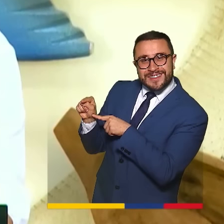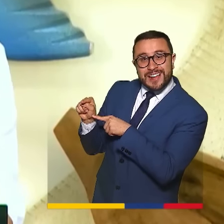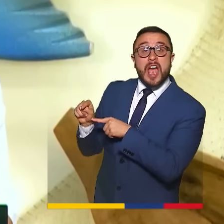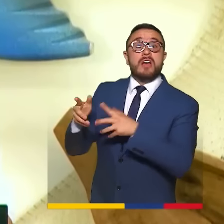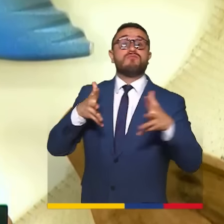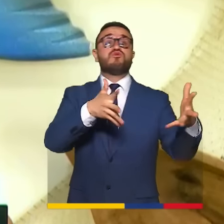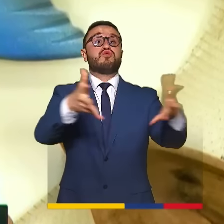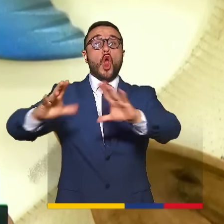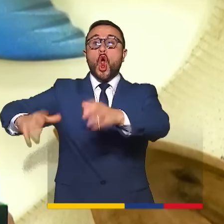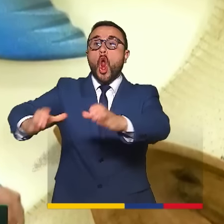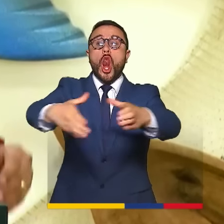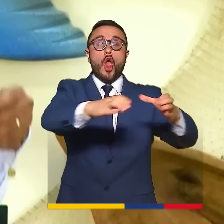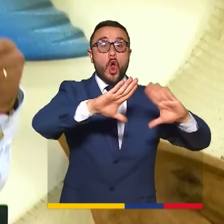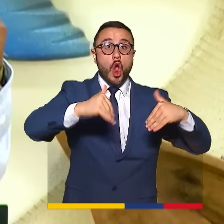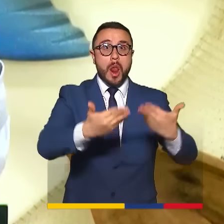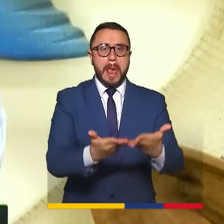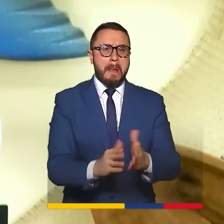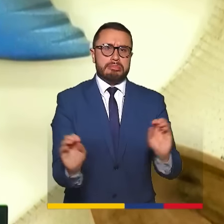A los hombres que